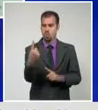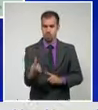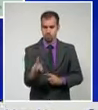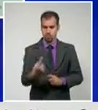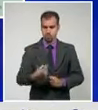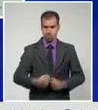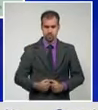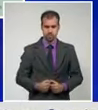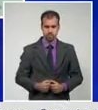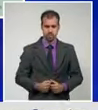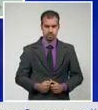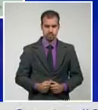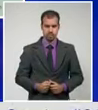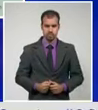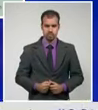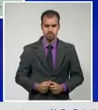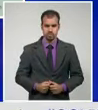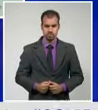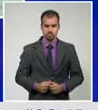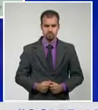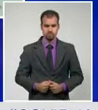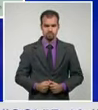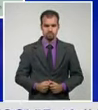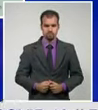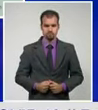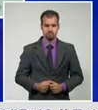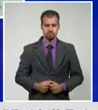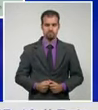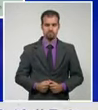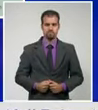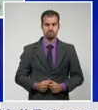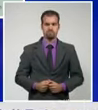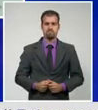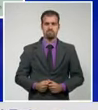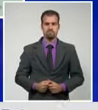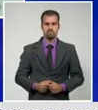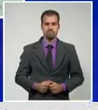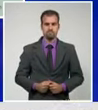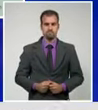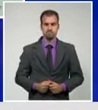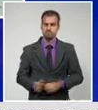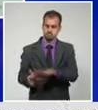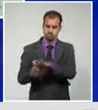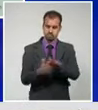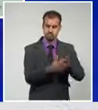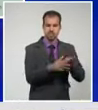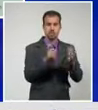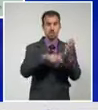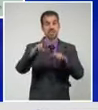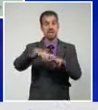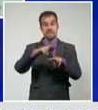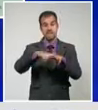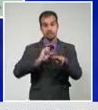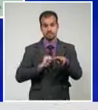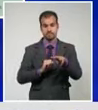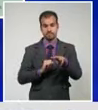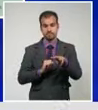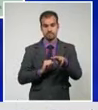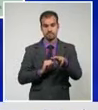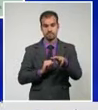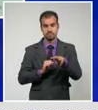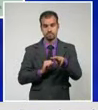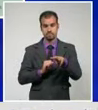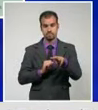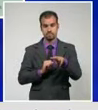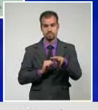autóctono cada uno de estos municipios. La Habana con 18 casos menos